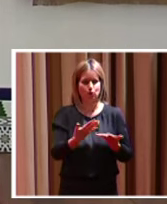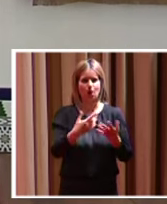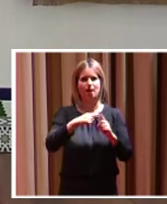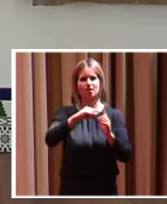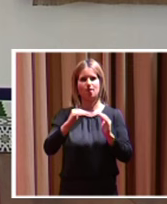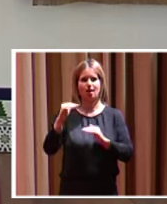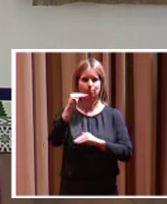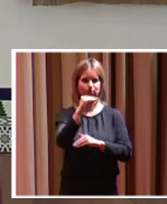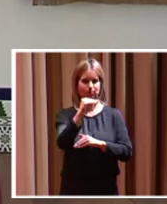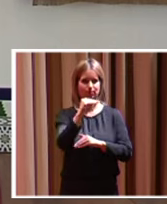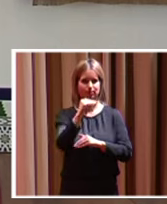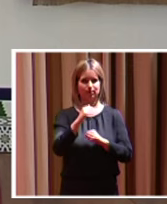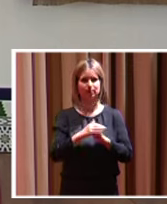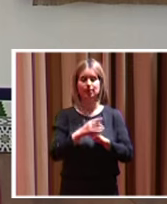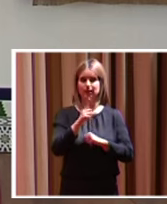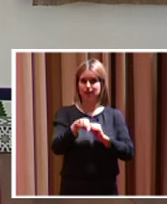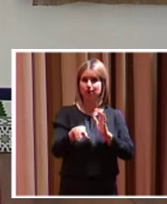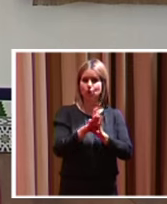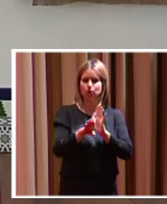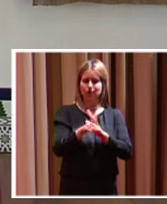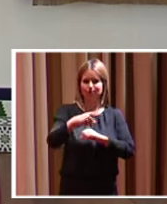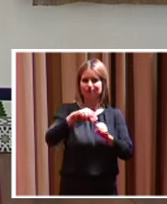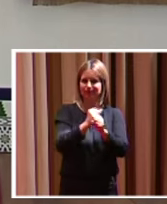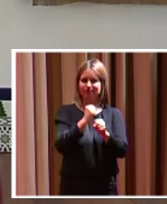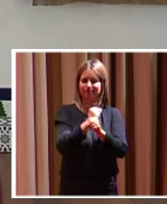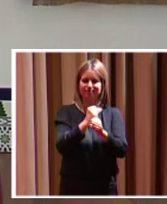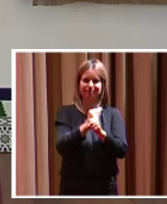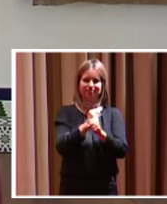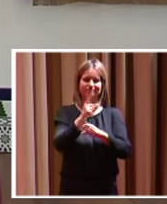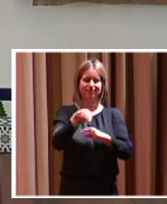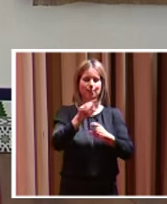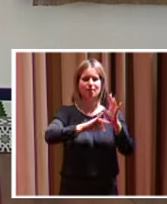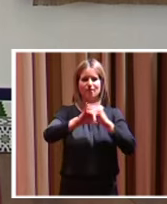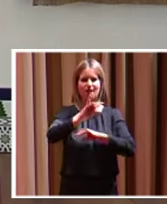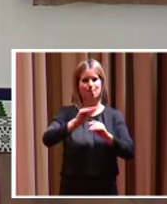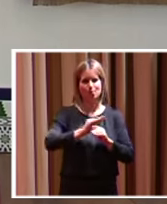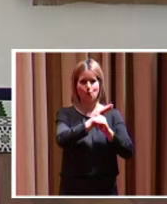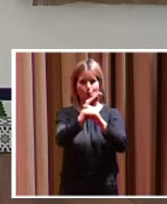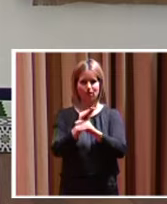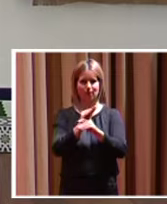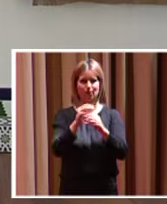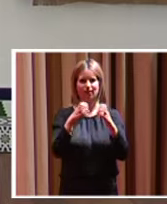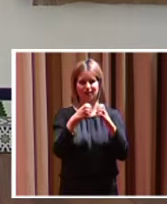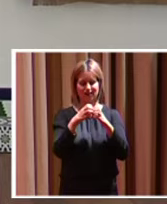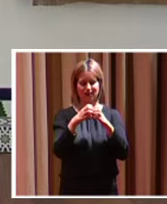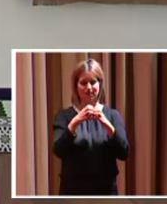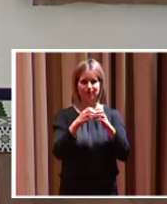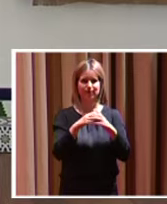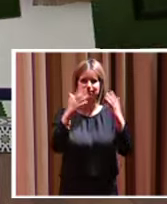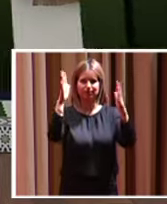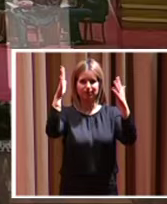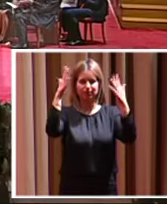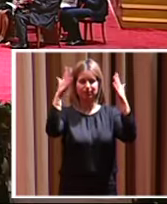tiene actualmente y que sigamos trabajando y velando por el flamenco de Granada.